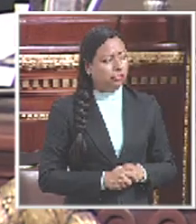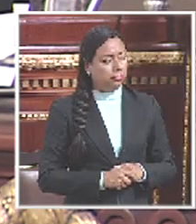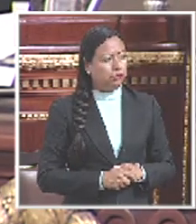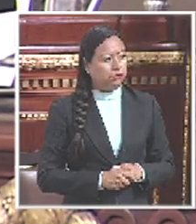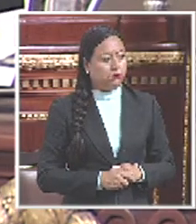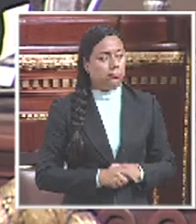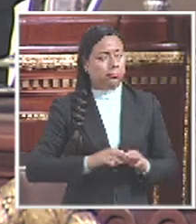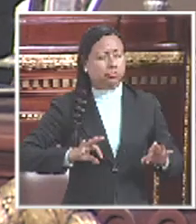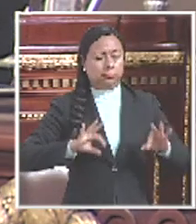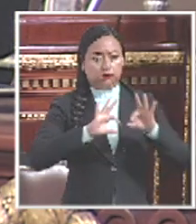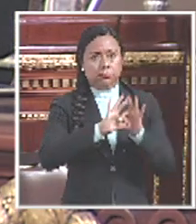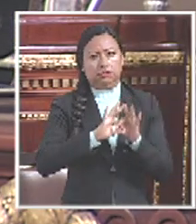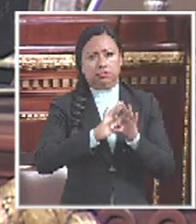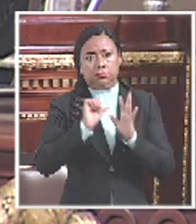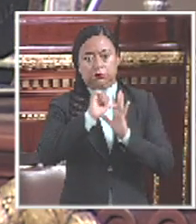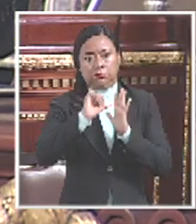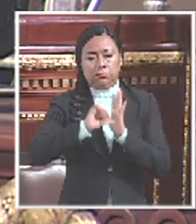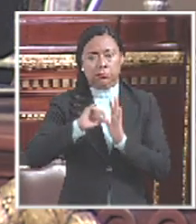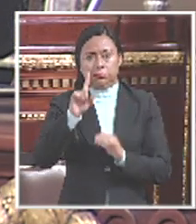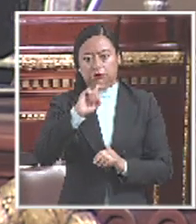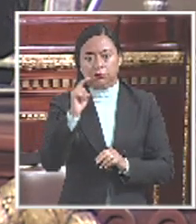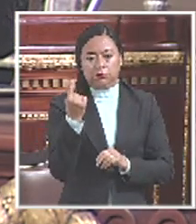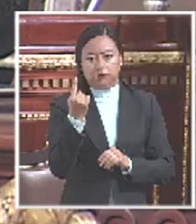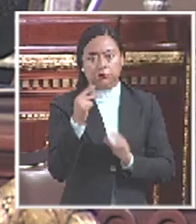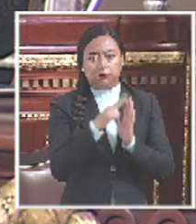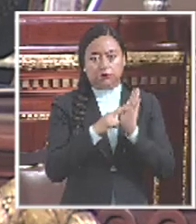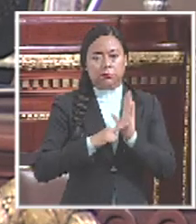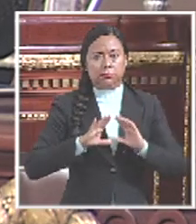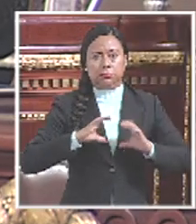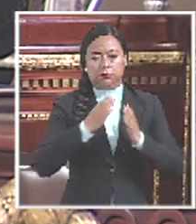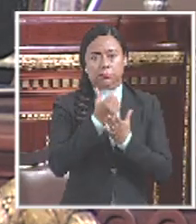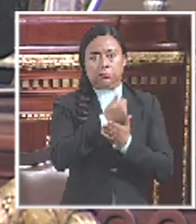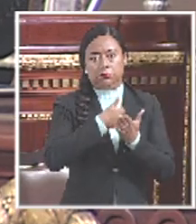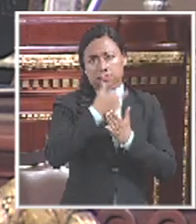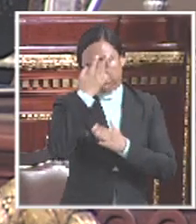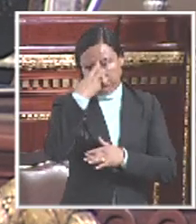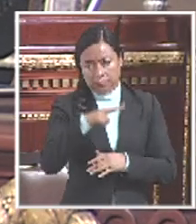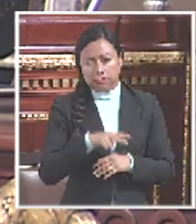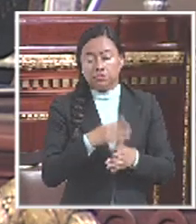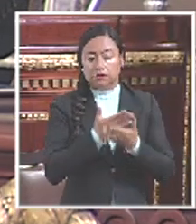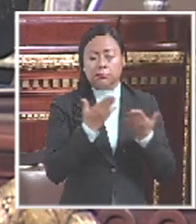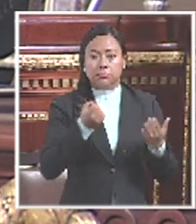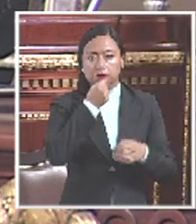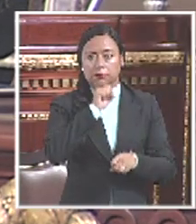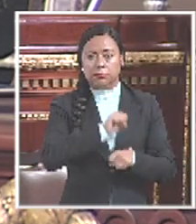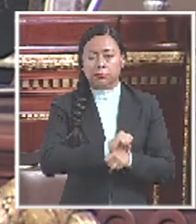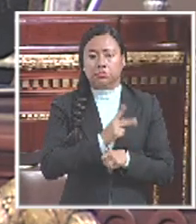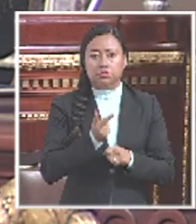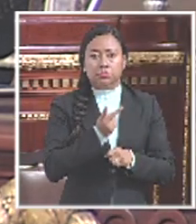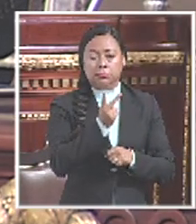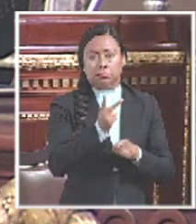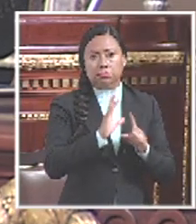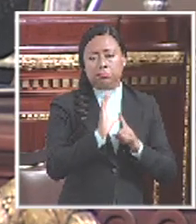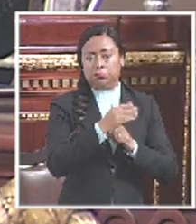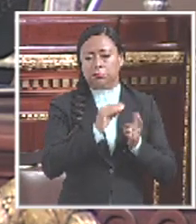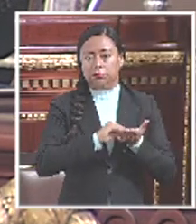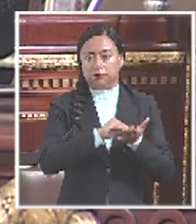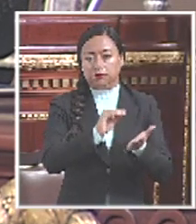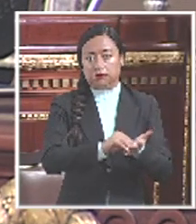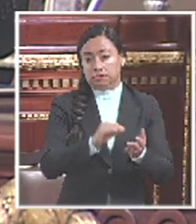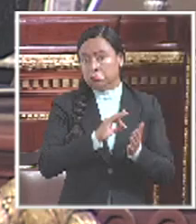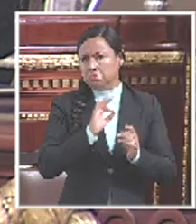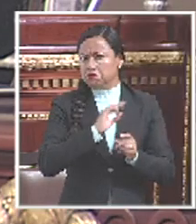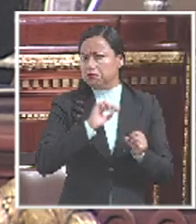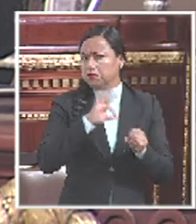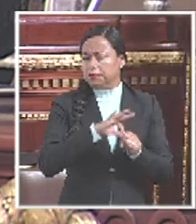En términos de lo dispuesto por el artículo 101 del Reglamento del Congreso de la Ciudad de México, consulte la Secretaría a la Comisión Permanente en Votación Económica si la